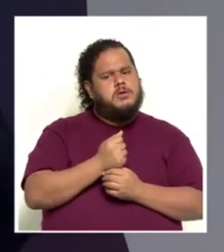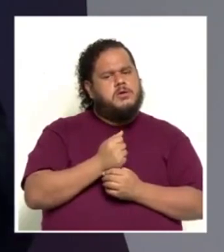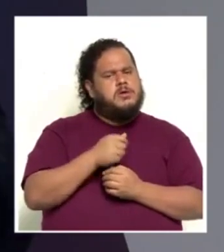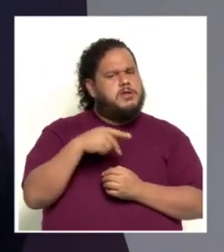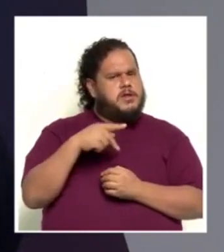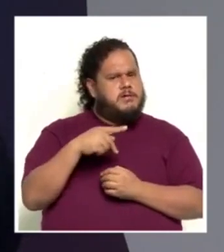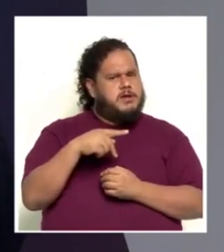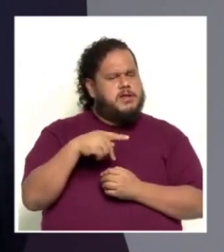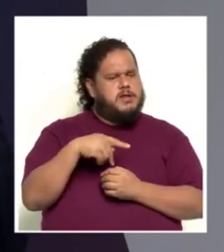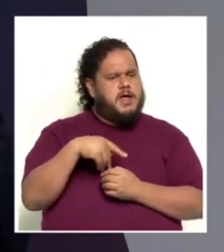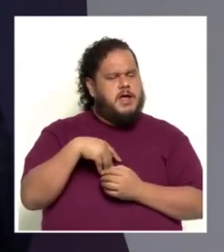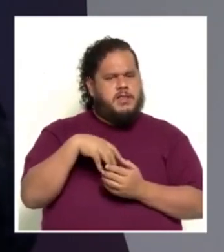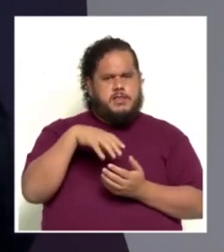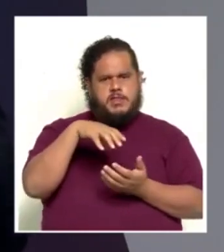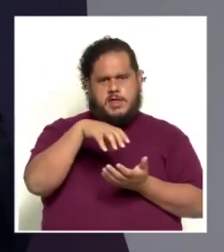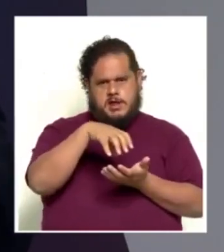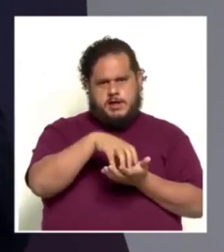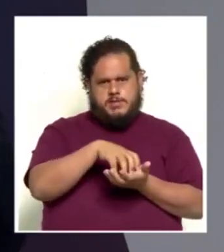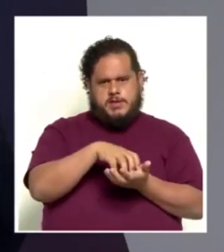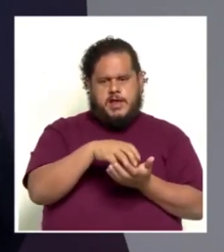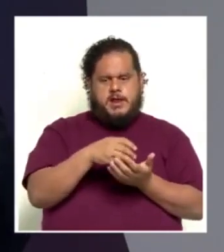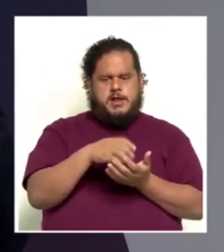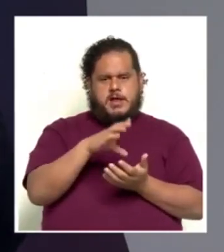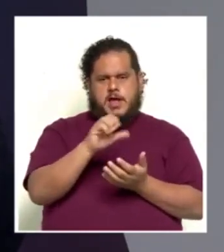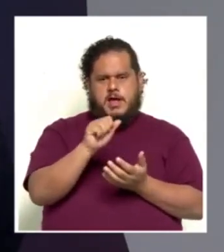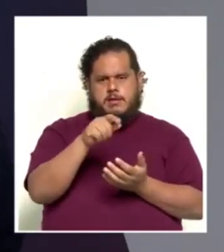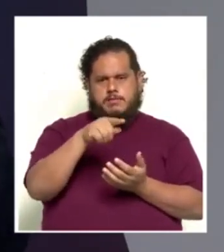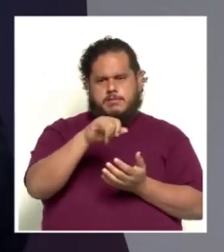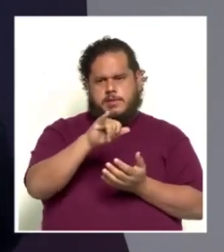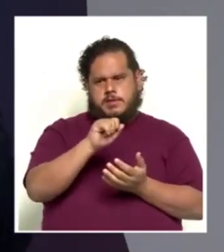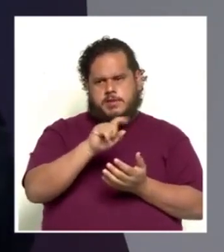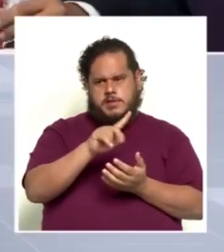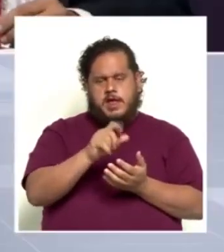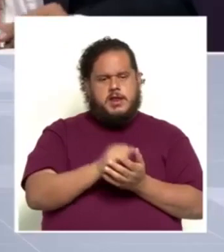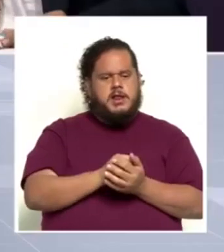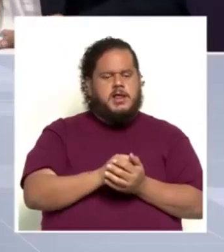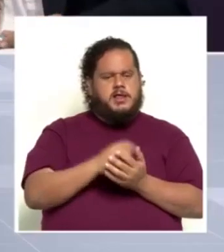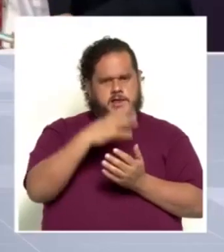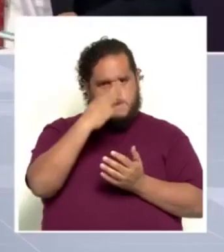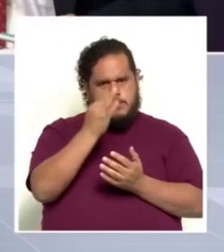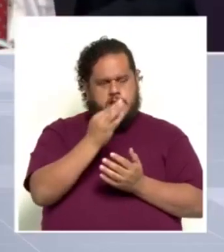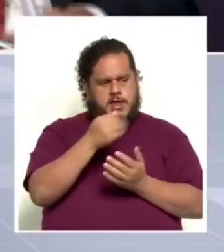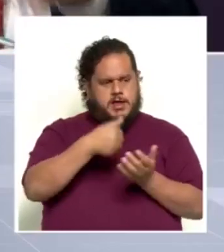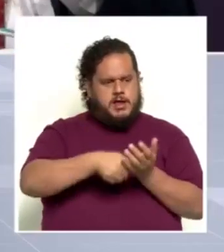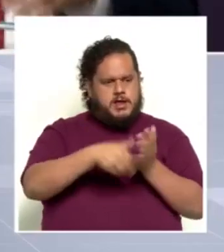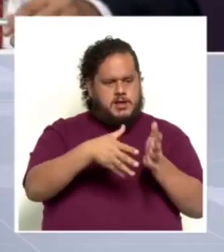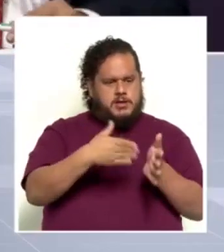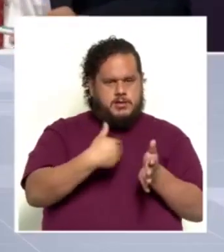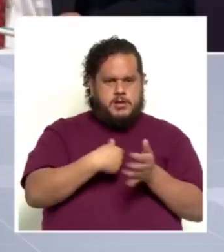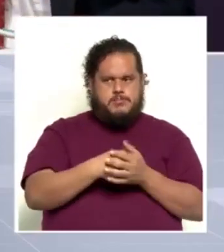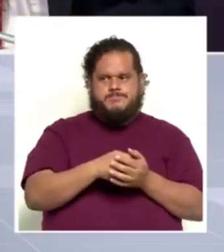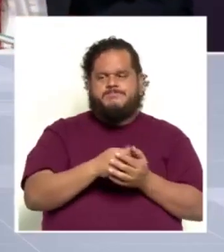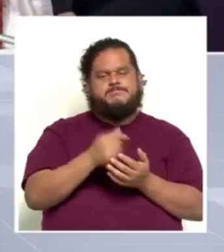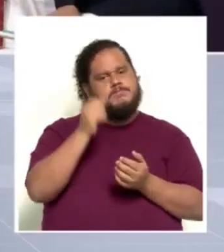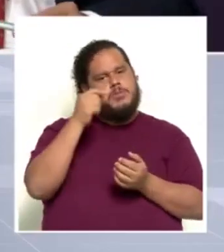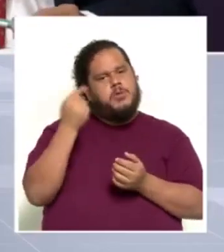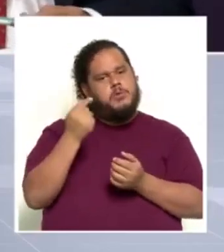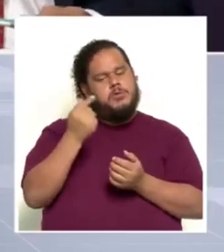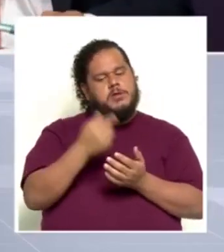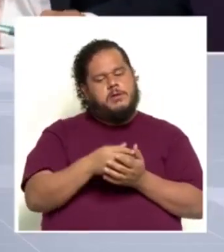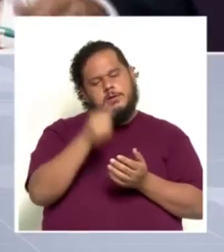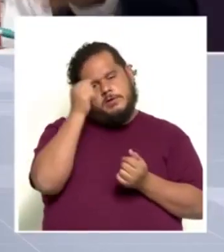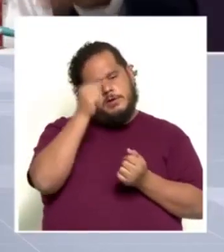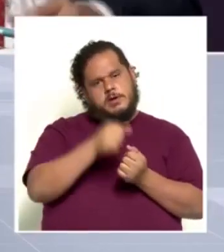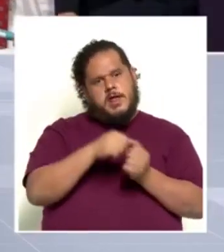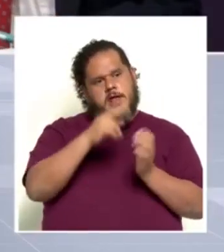del capital de credibilidad que el candidato tiene. El otro día Gustavo me recordaba